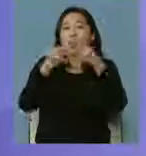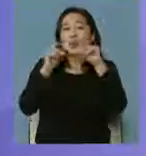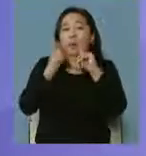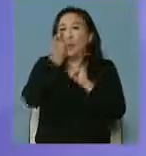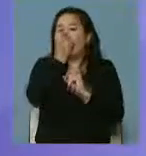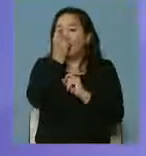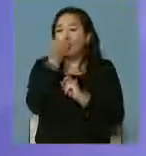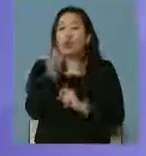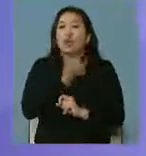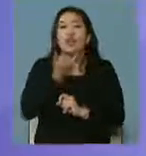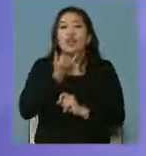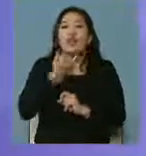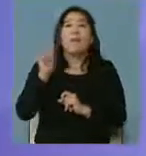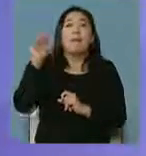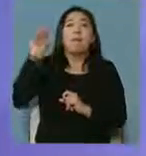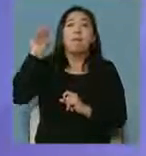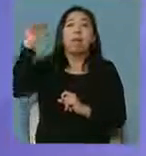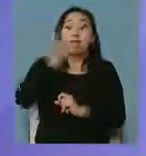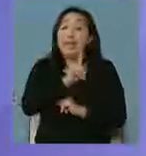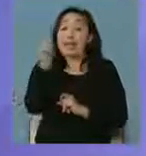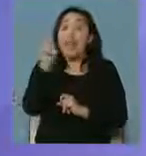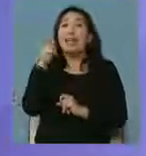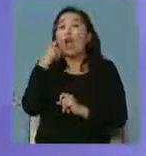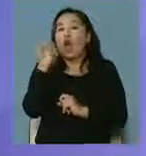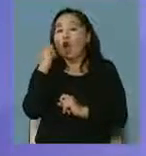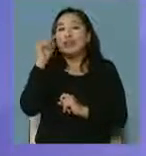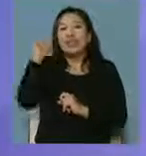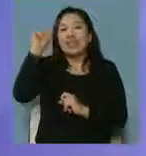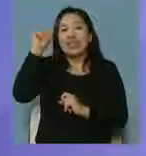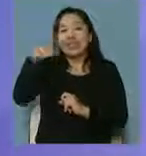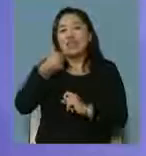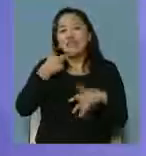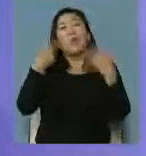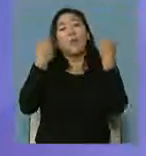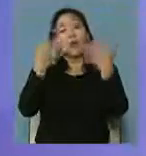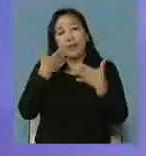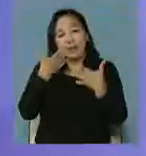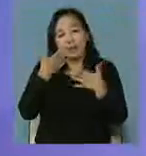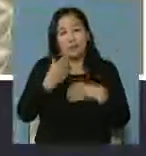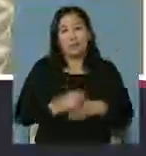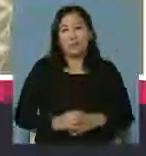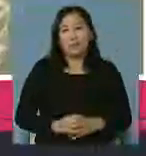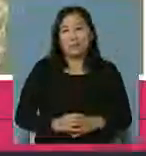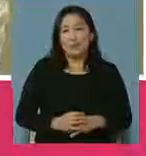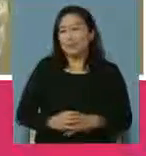número 21 del barrio Mariano Moreno. Allí está Jorge Reales Pedano. ¿Cómo estás? Buenas tardes.